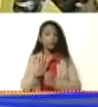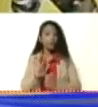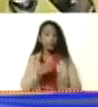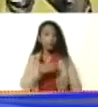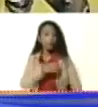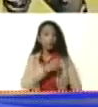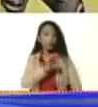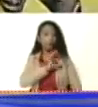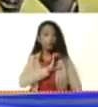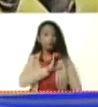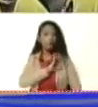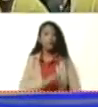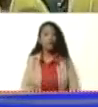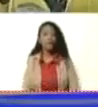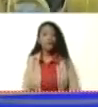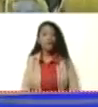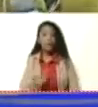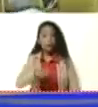en este año de Carabobo,